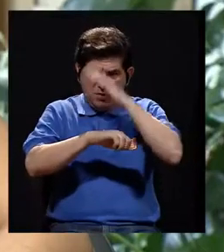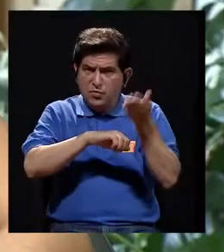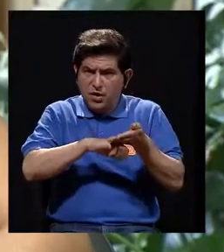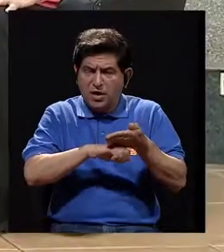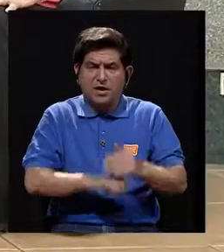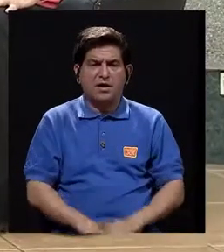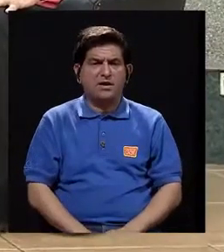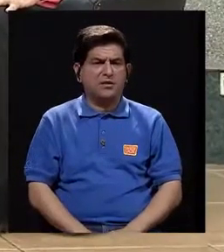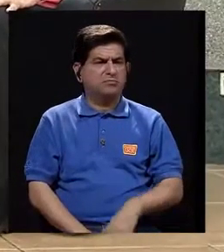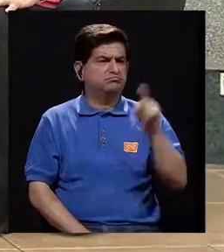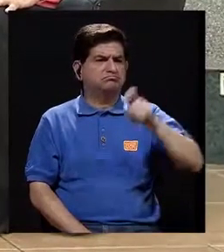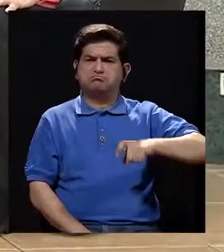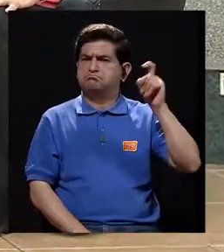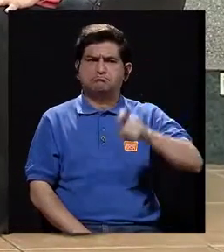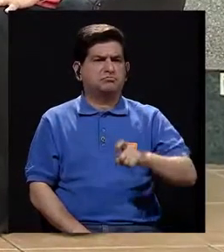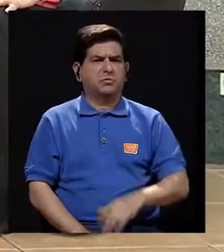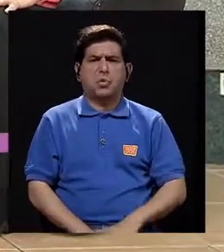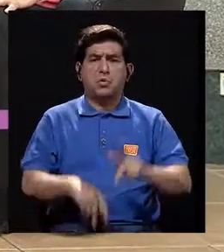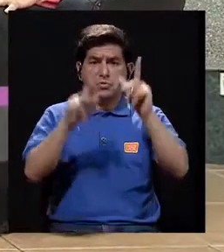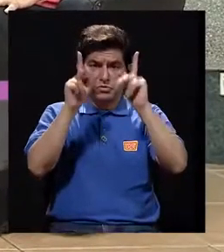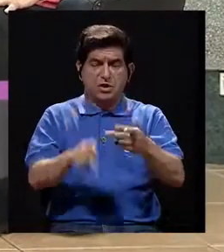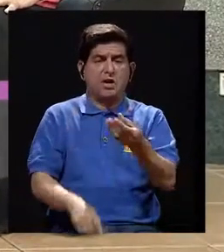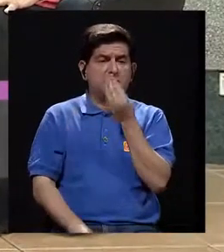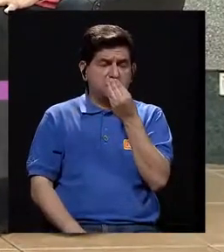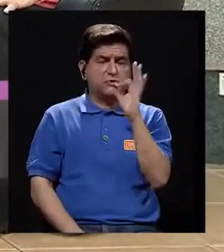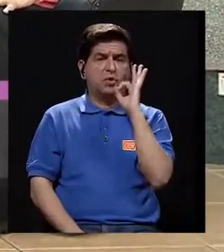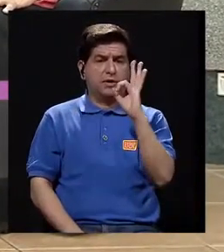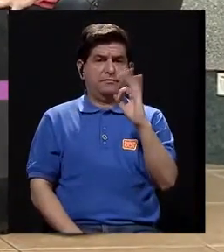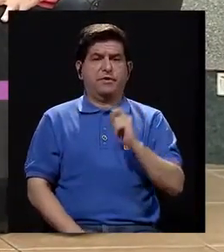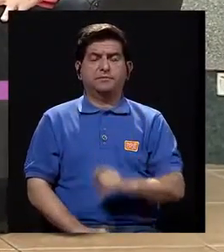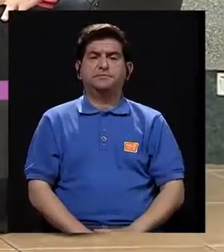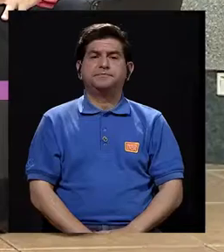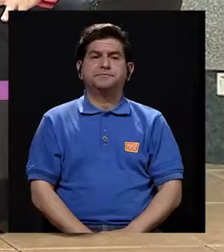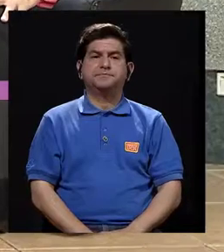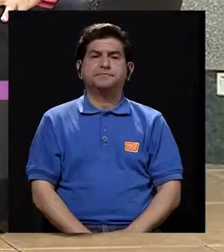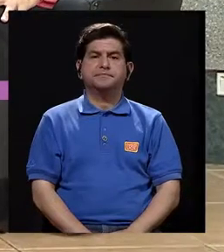embarazada? No es necesario en la medida que la persona se alimente bien.